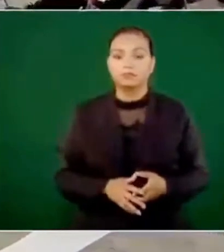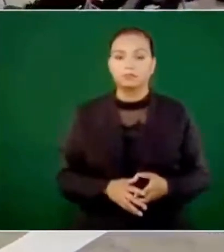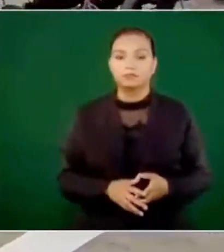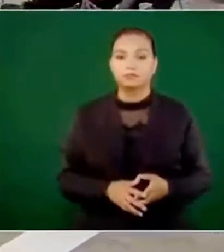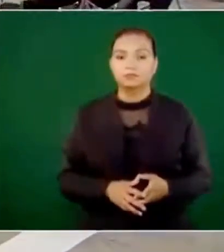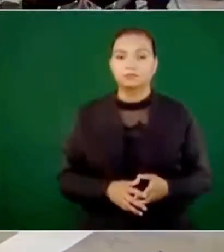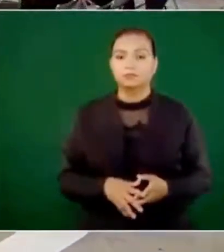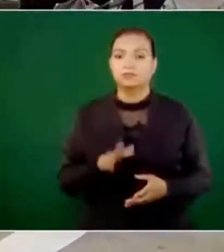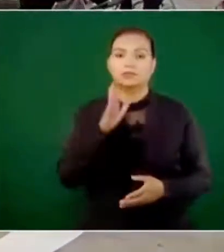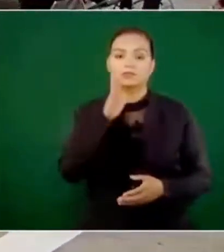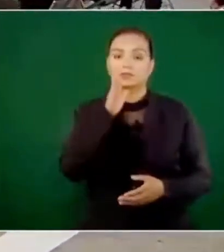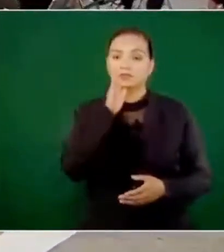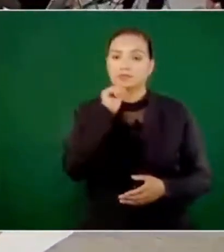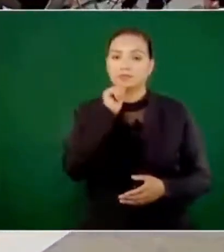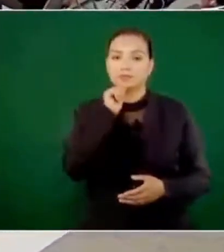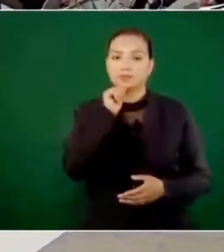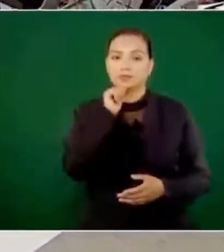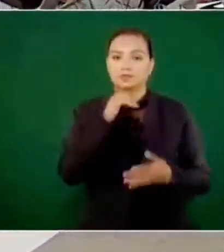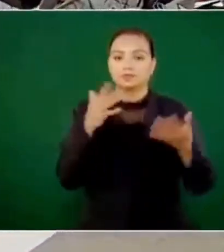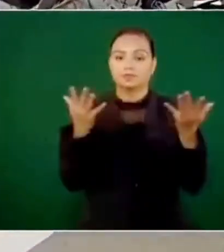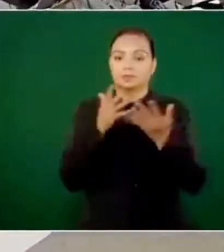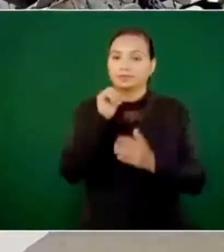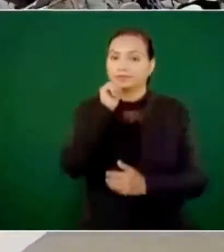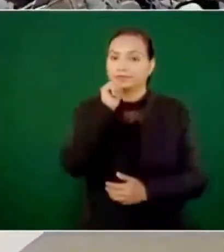no se puede hacer nada.